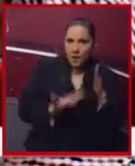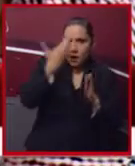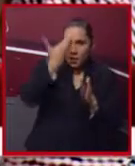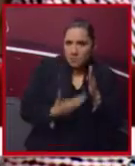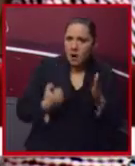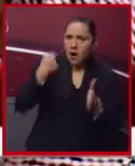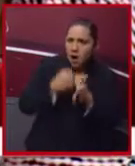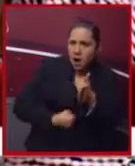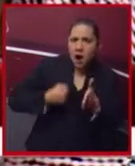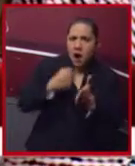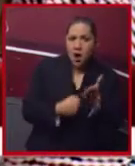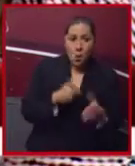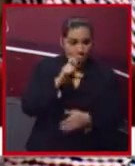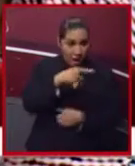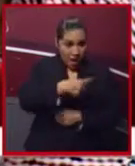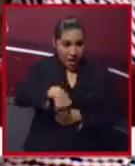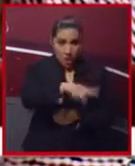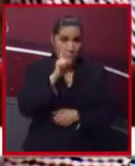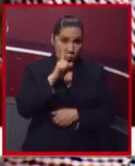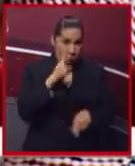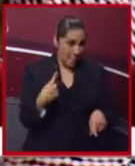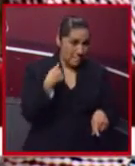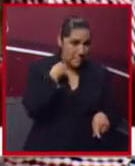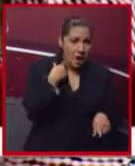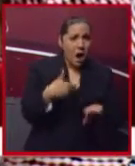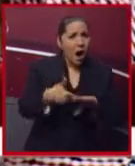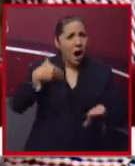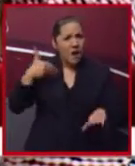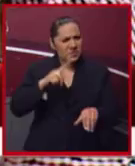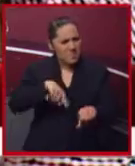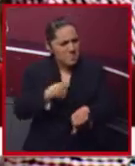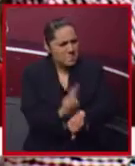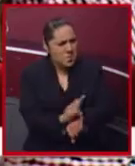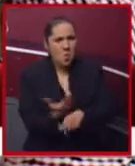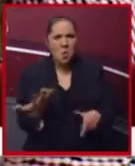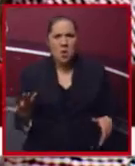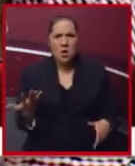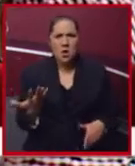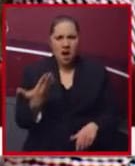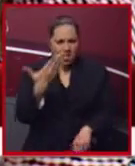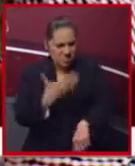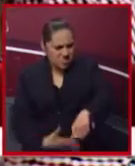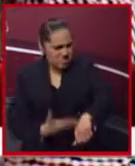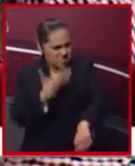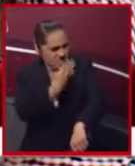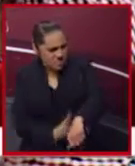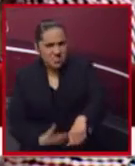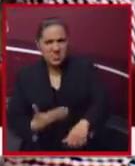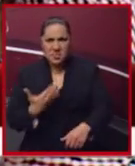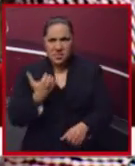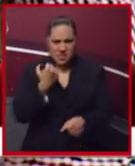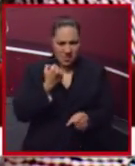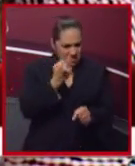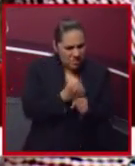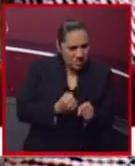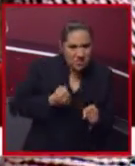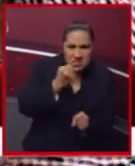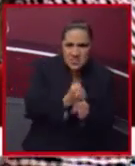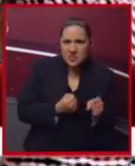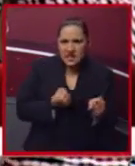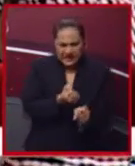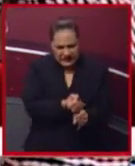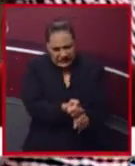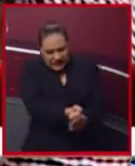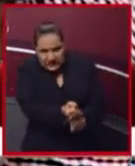las violan, las mutilan, las exhiben, el delito tiene un motivo de género y no